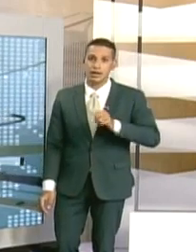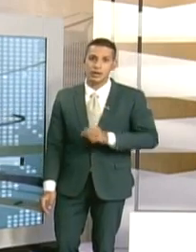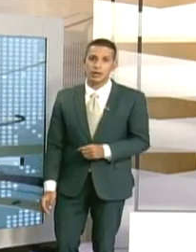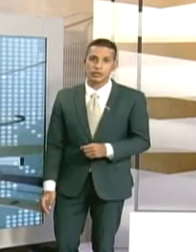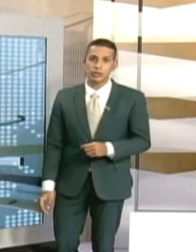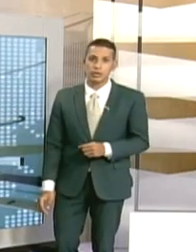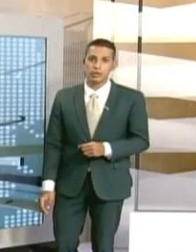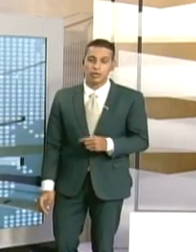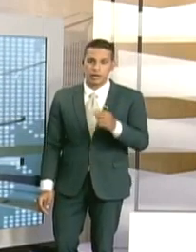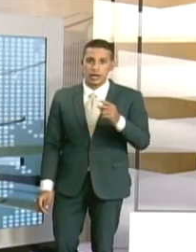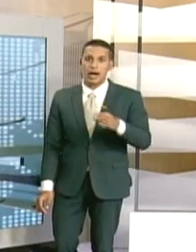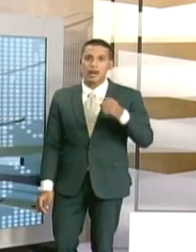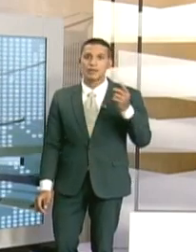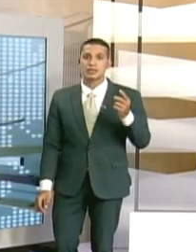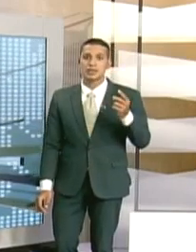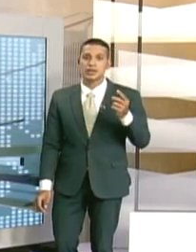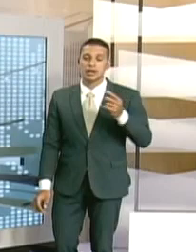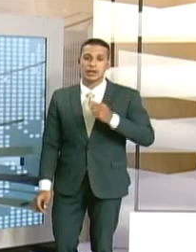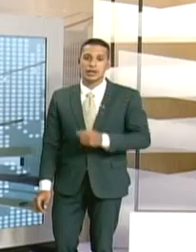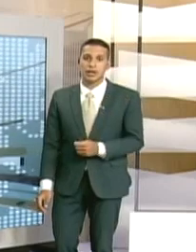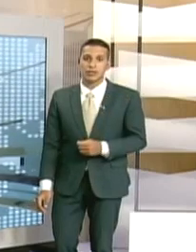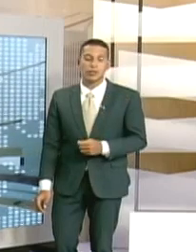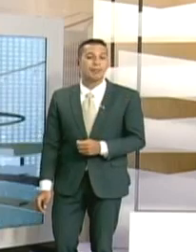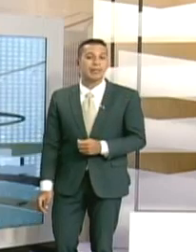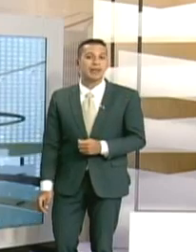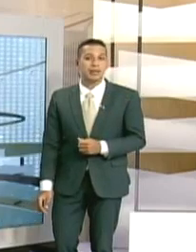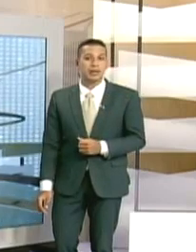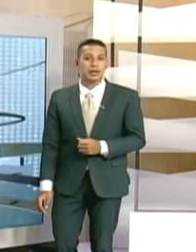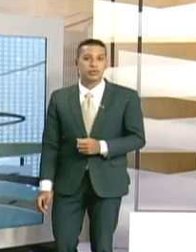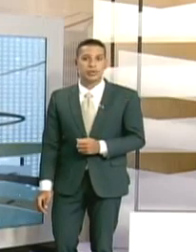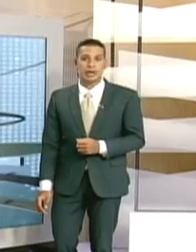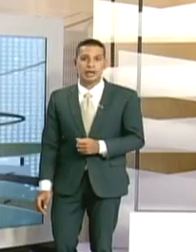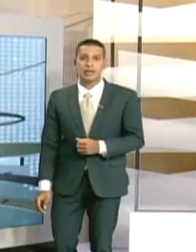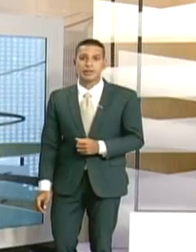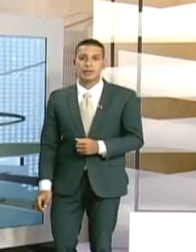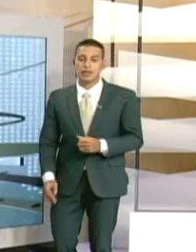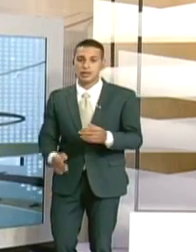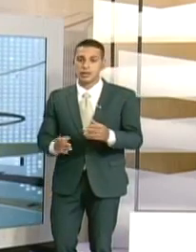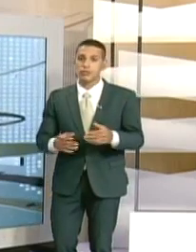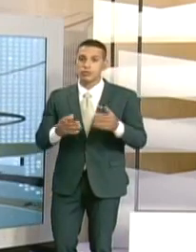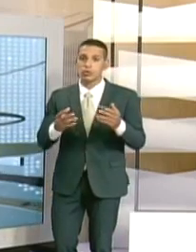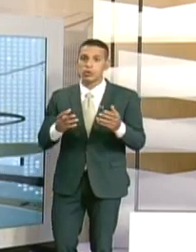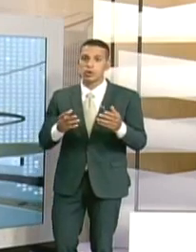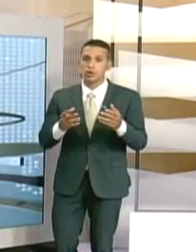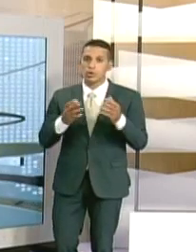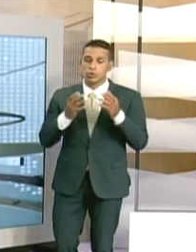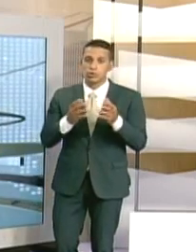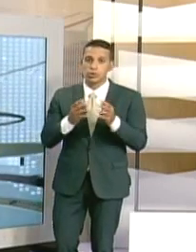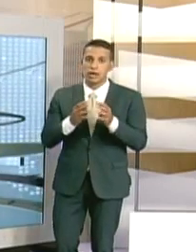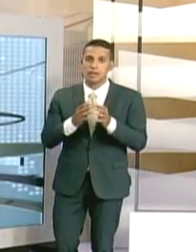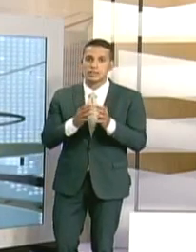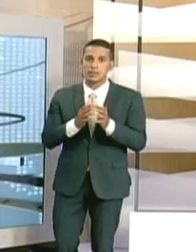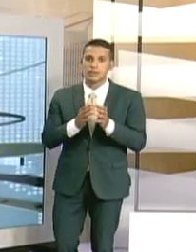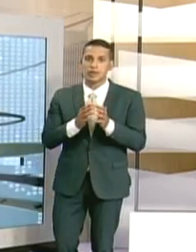vive en el corazón y en las almas de quienes quieren una patria libre, soberana, independiente y un futuro